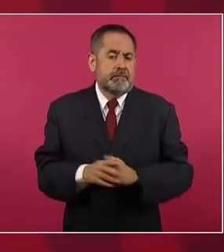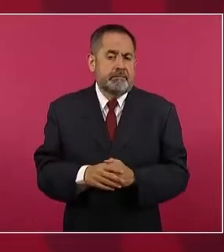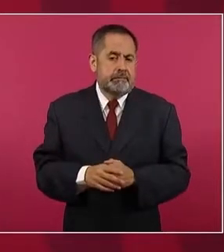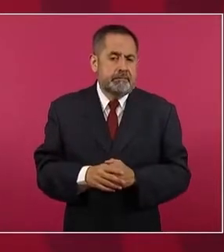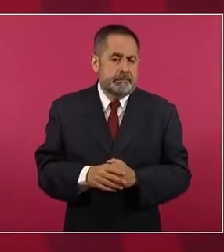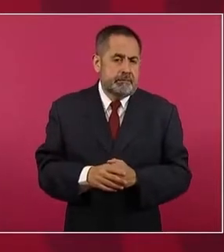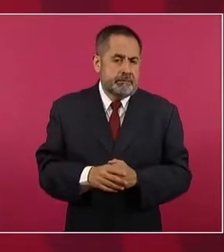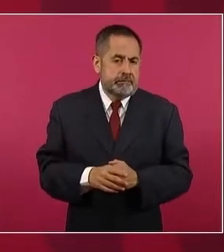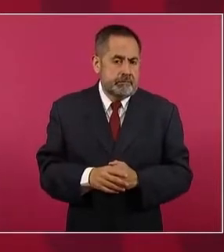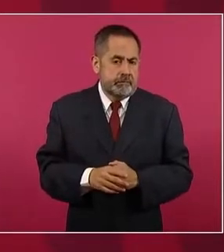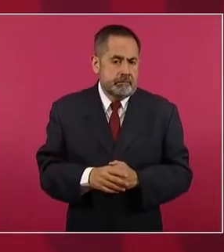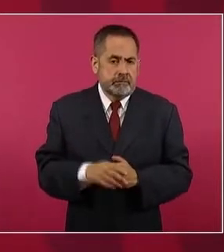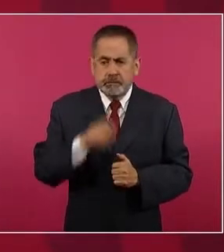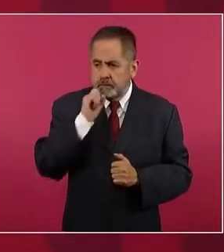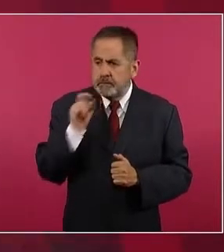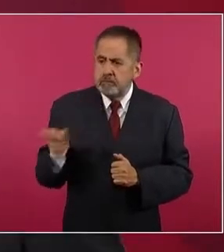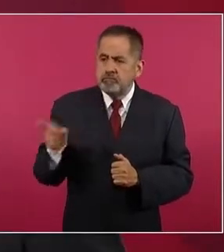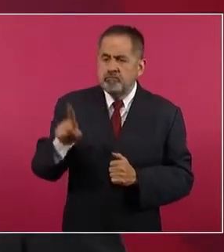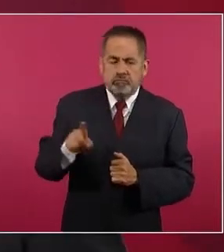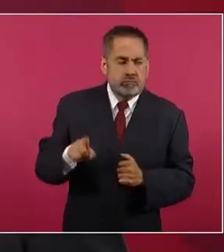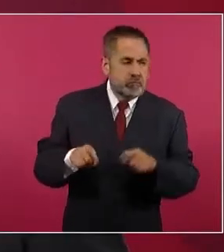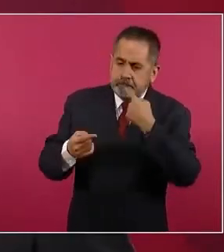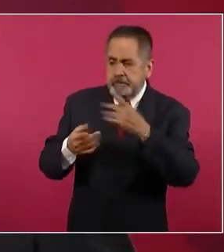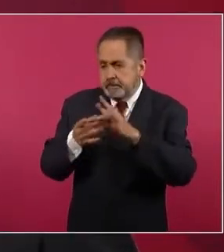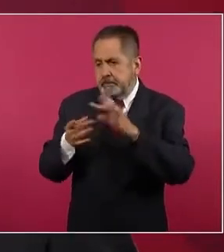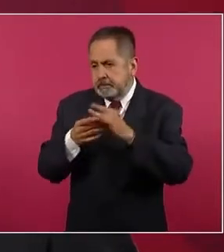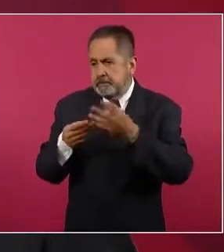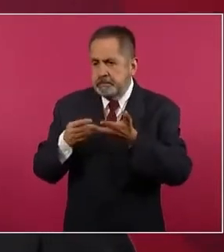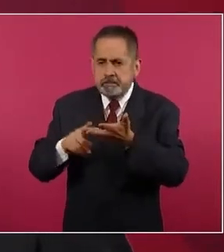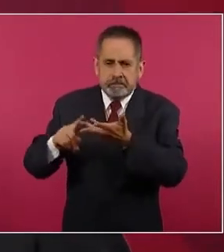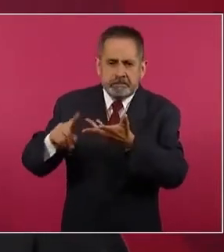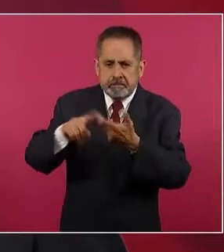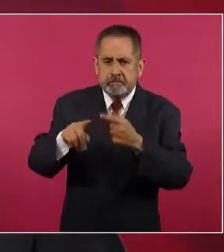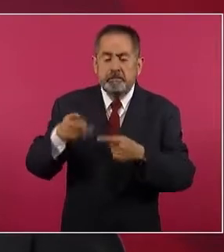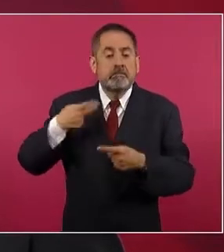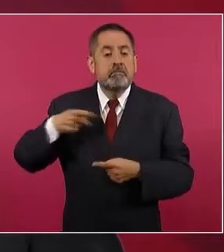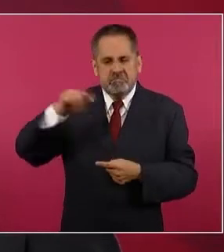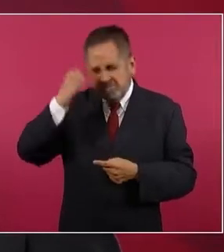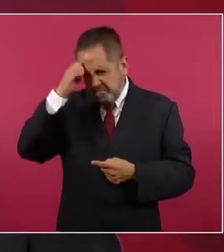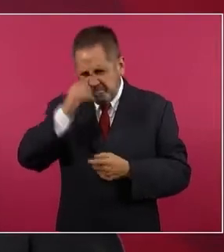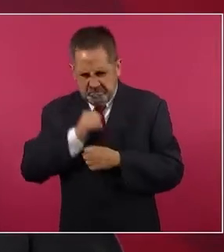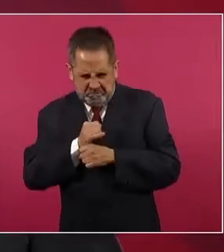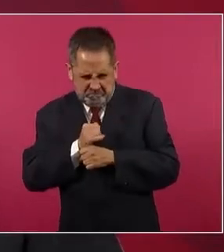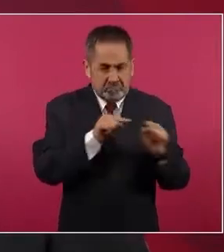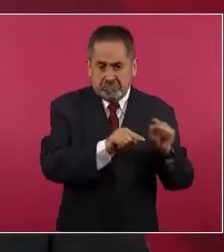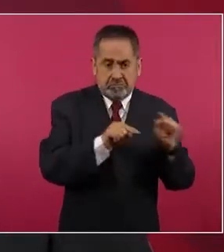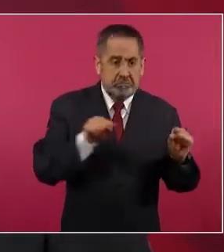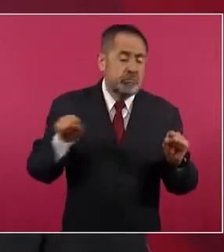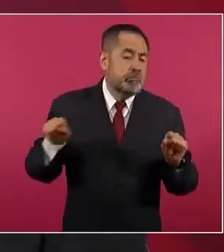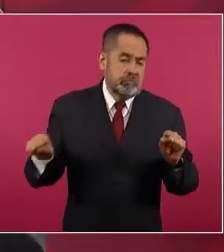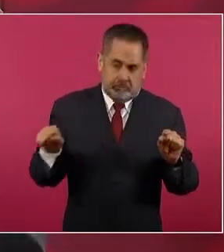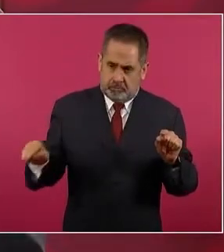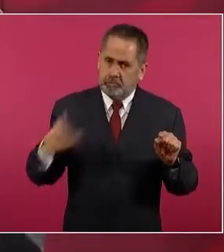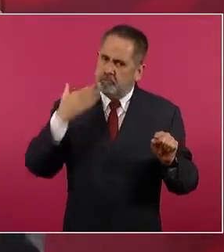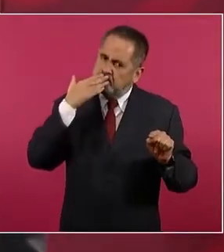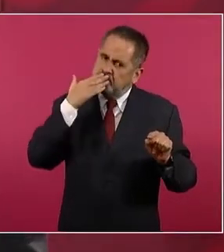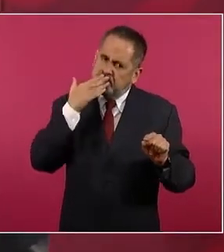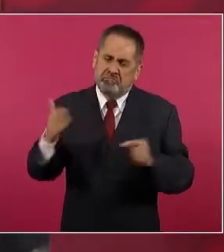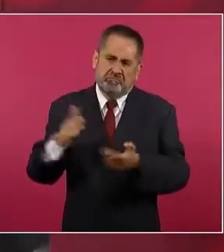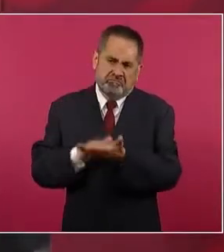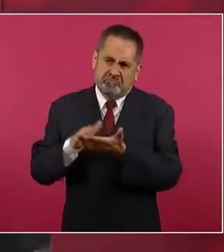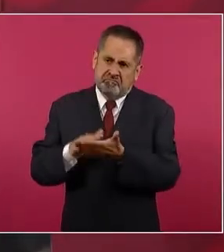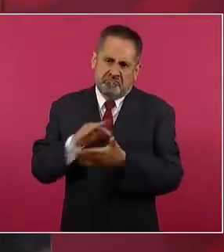a quienes contribuyeron como especialistas en las